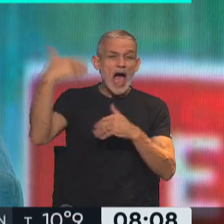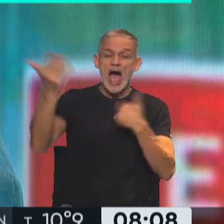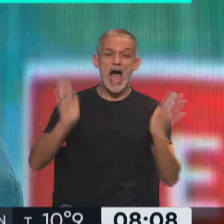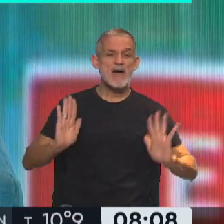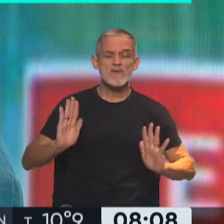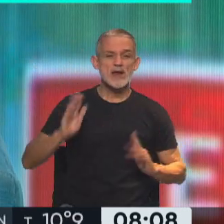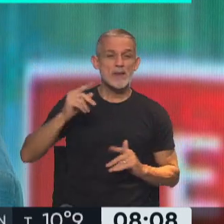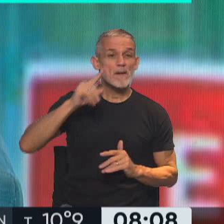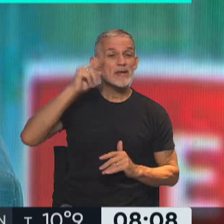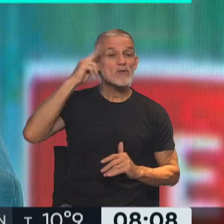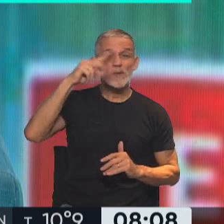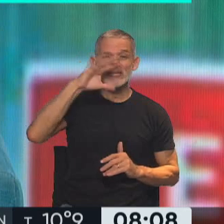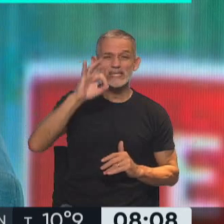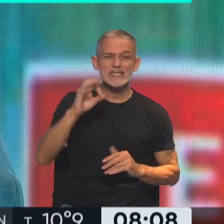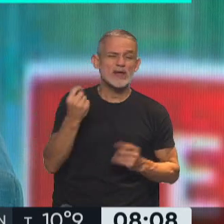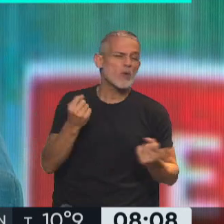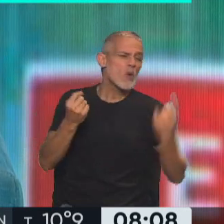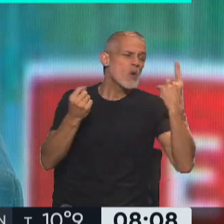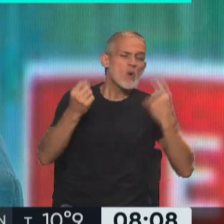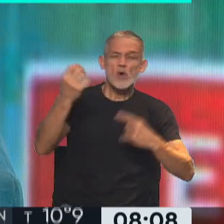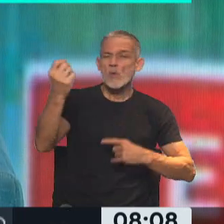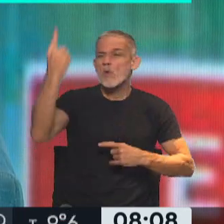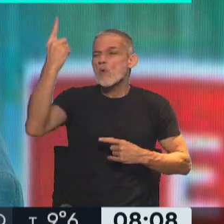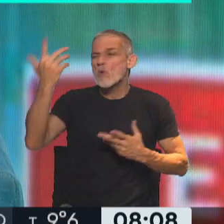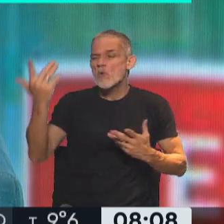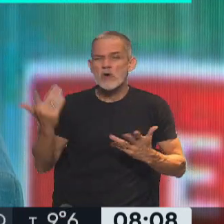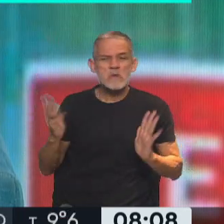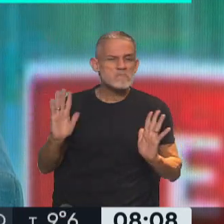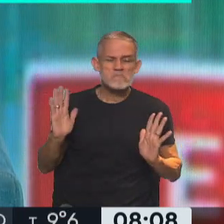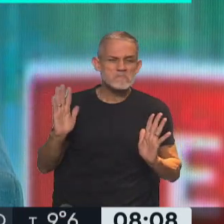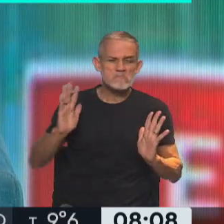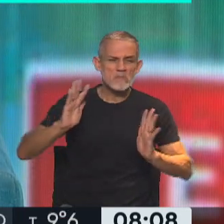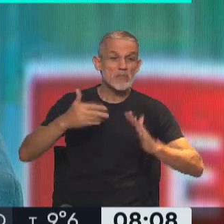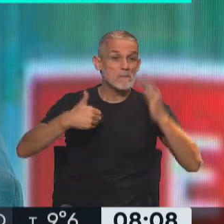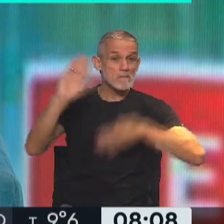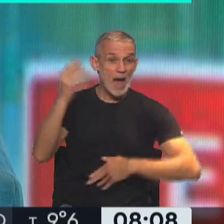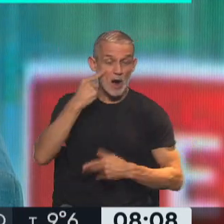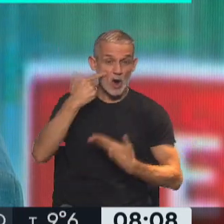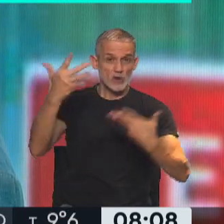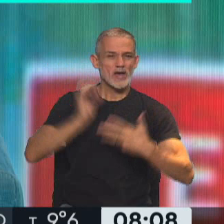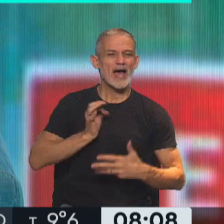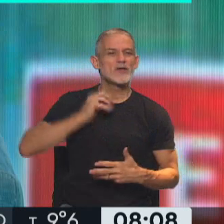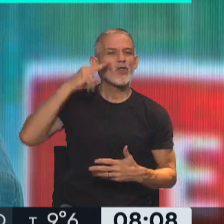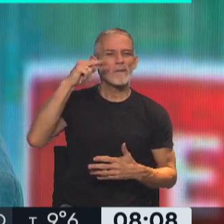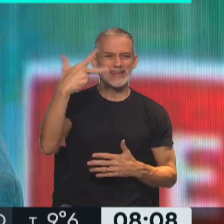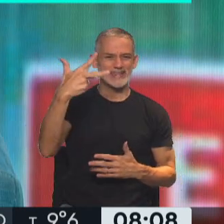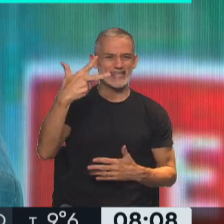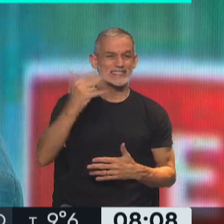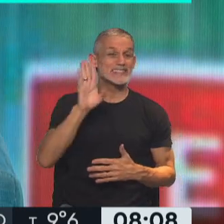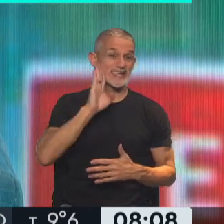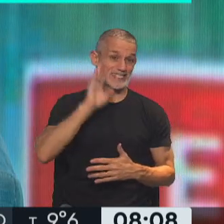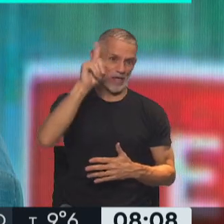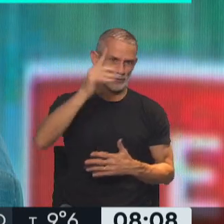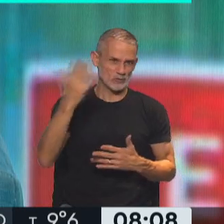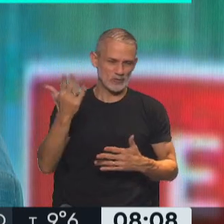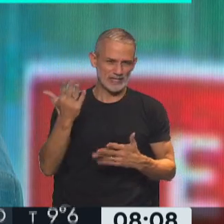de 1970 hubo casos esporádicos, brotes esporádicos. El más conocido fue en 2003 en Estados Unidos, que